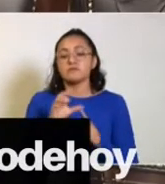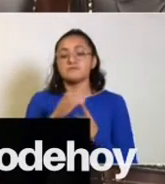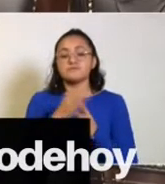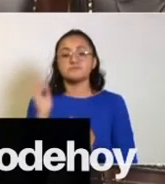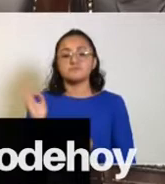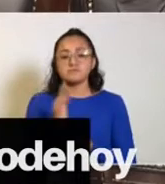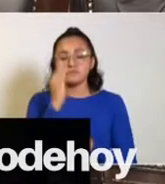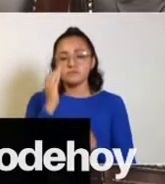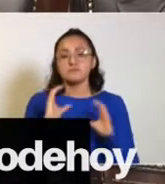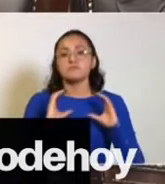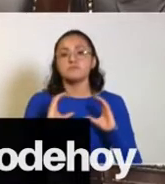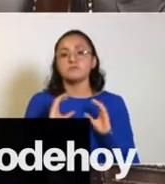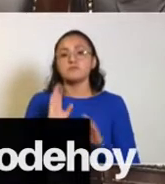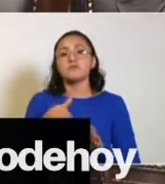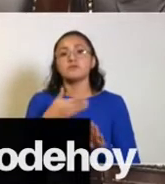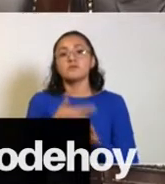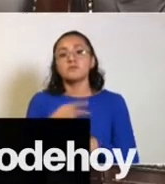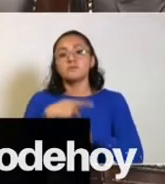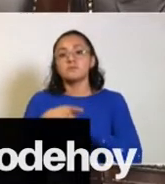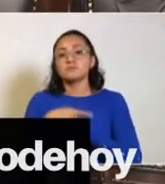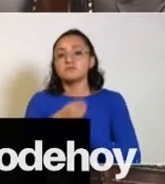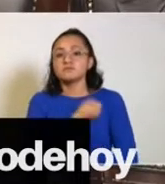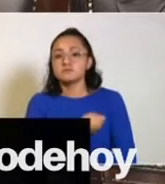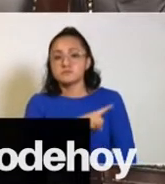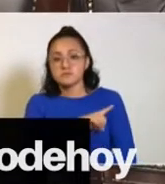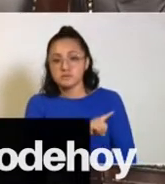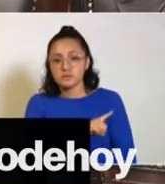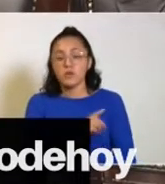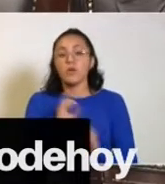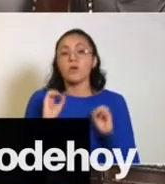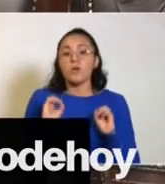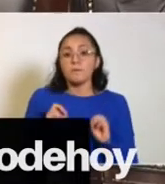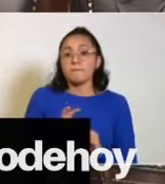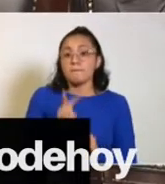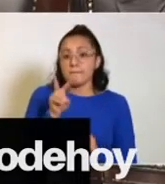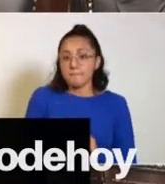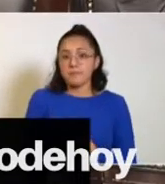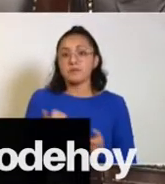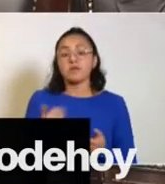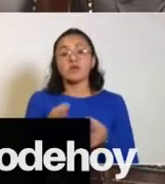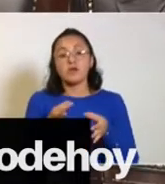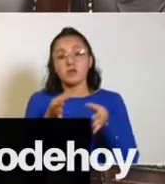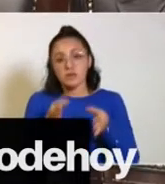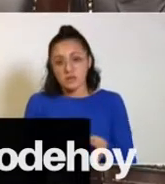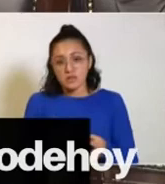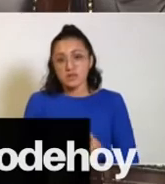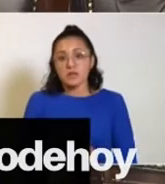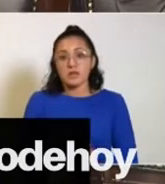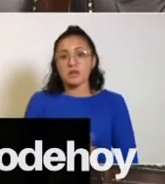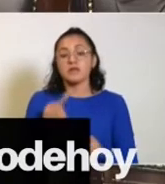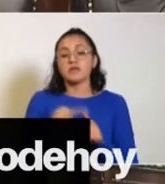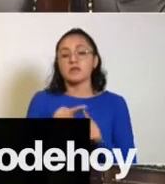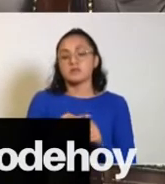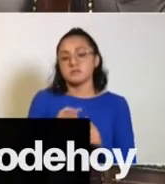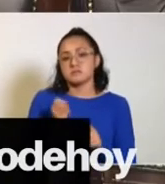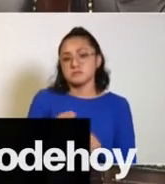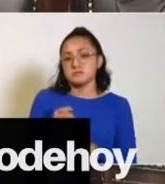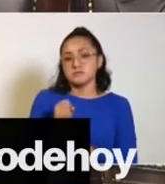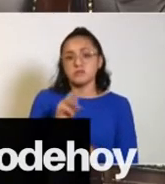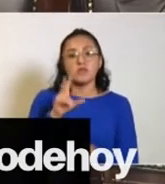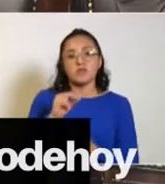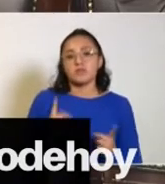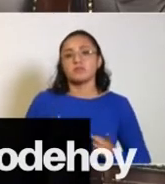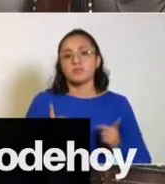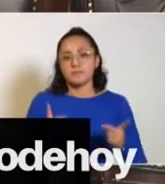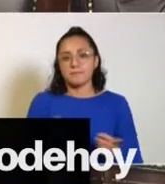federal de protección contra riesgos sanitarios o que siendo verdaderas y originales autorizadas no se